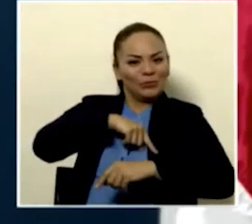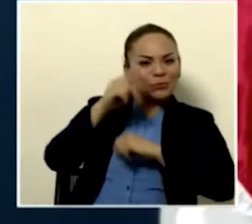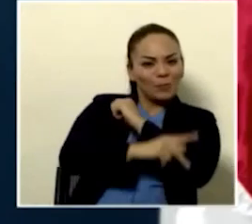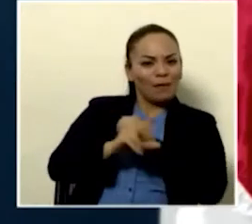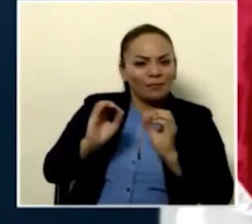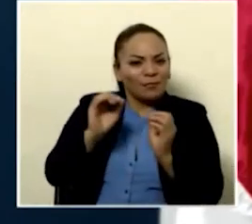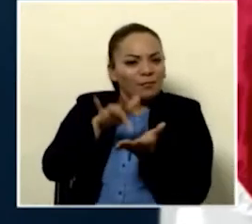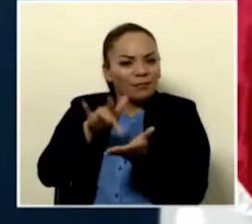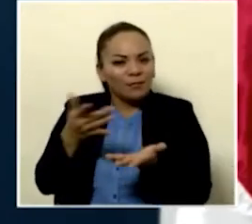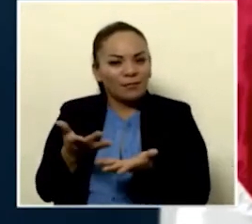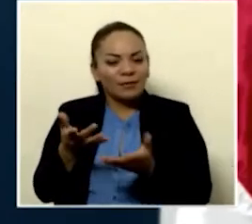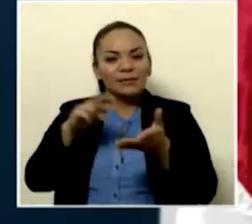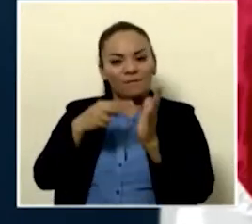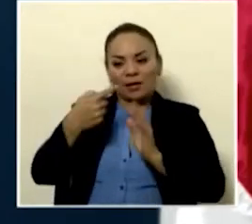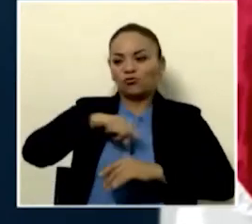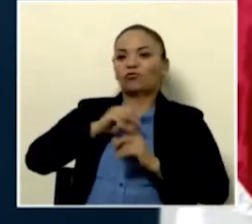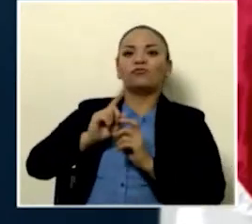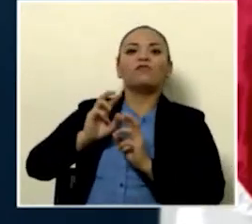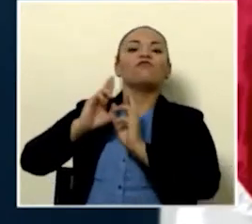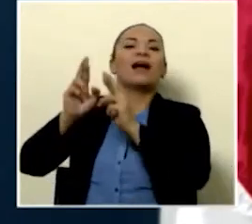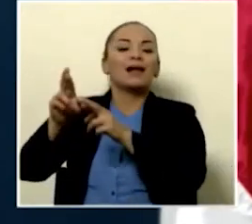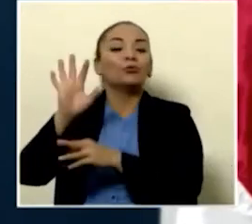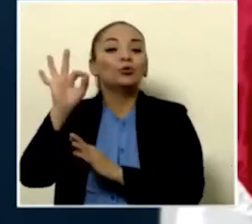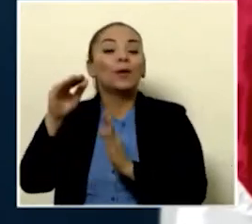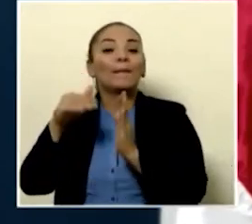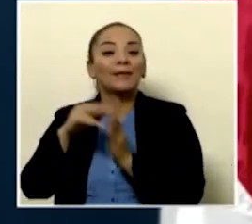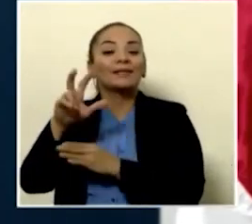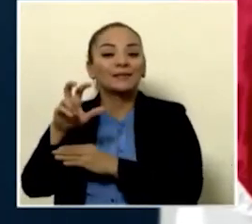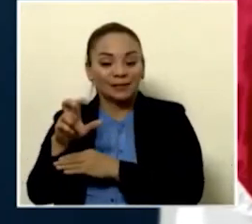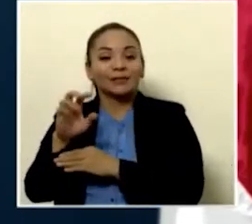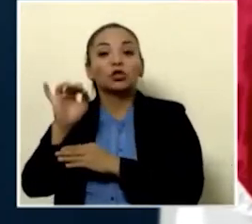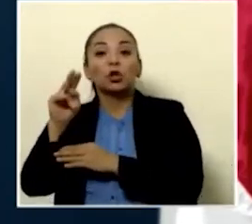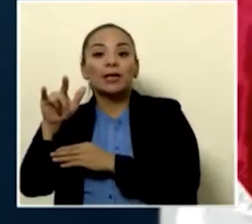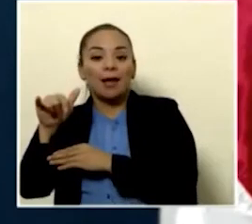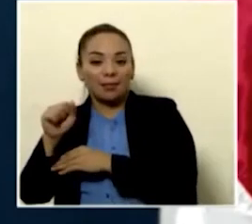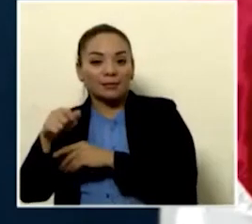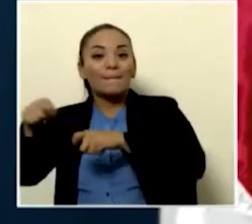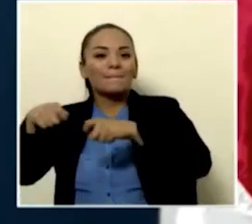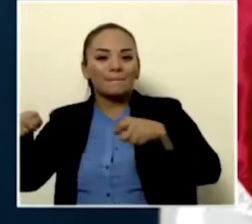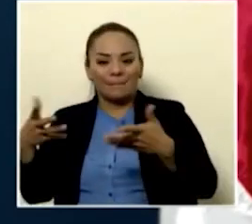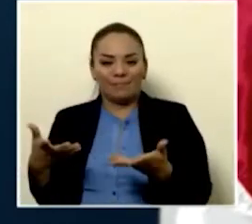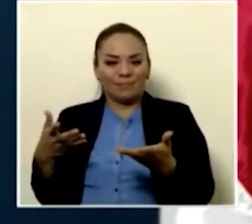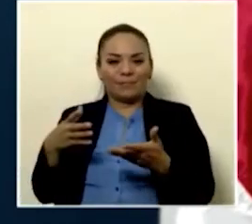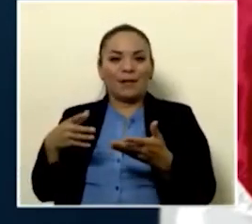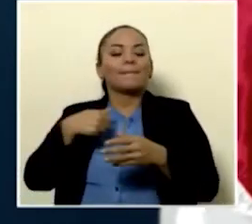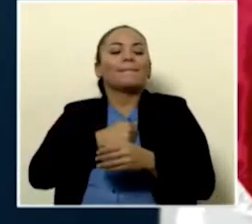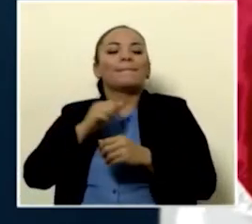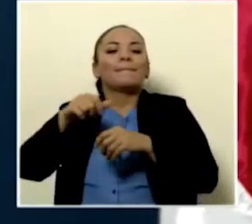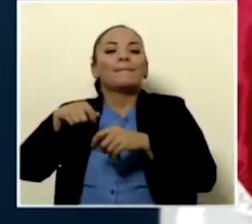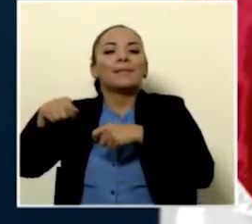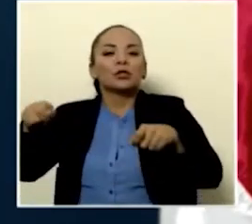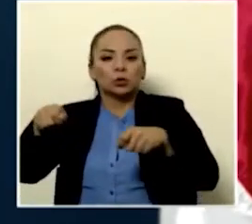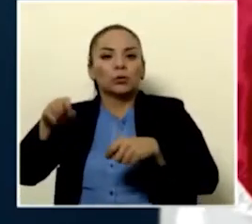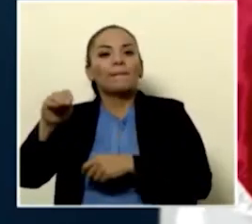años. Regalamos, oigan eso, 9.300 toneladas métricas, metros cúbicos, perdón,